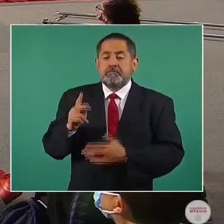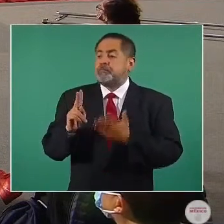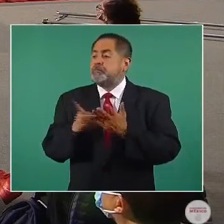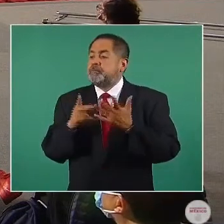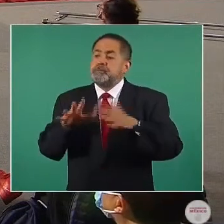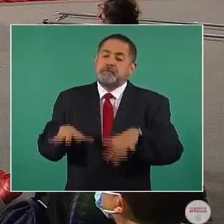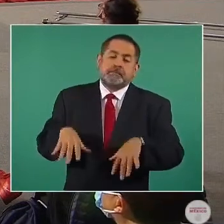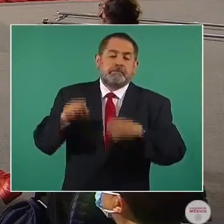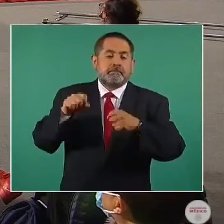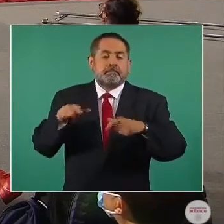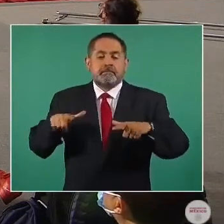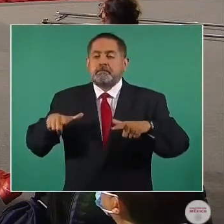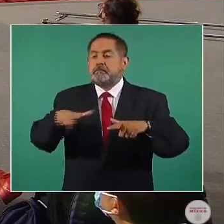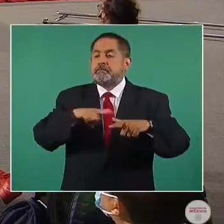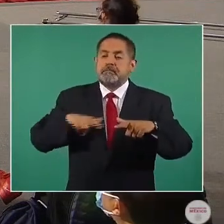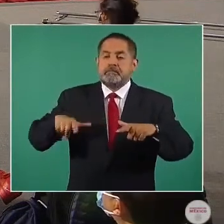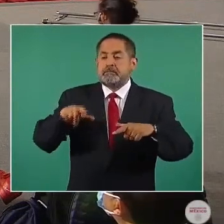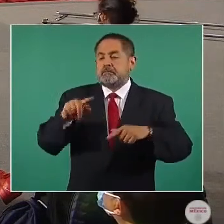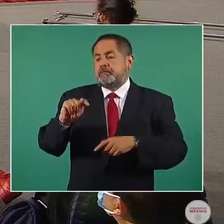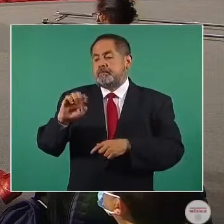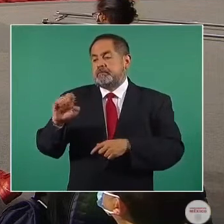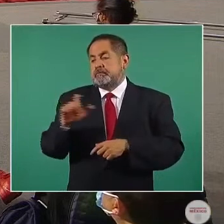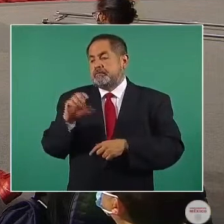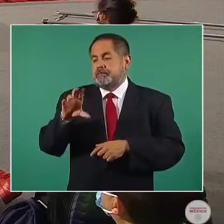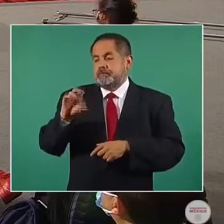haber recuperado el lago de Texcoco.